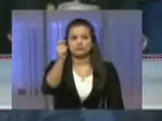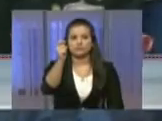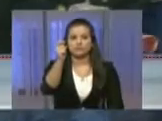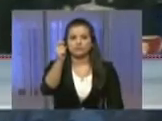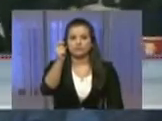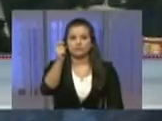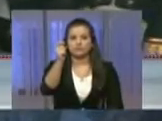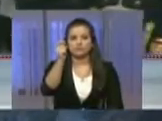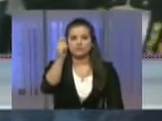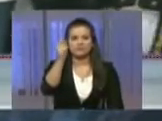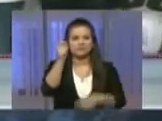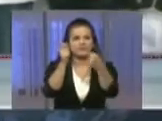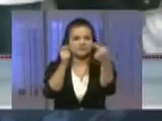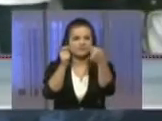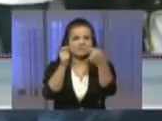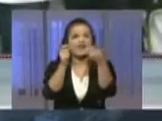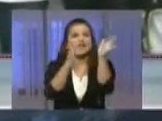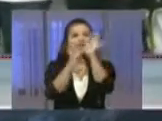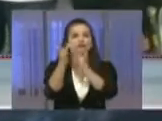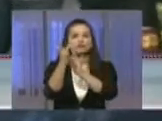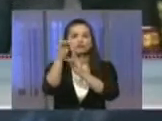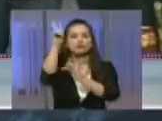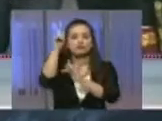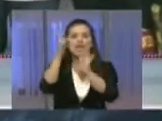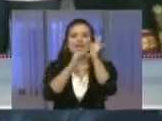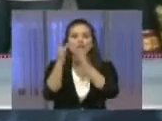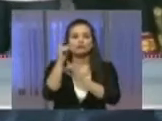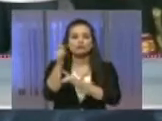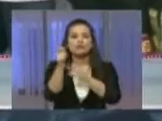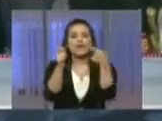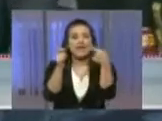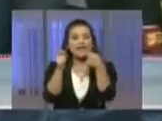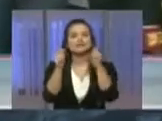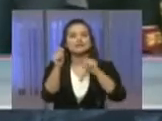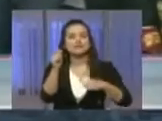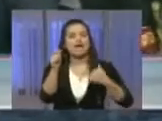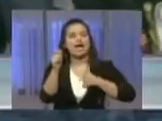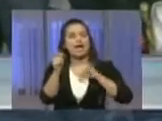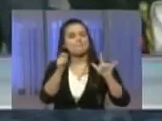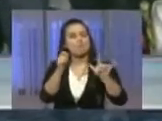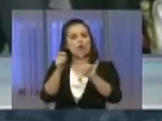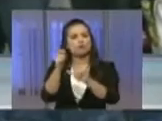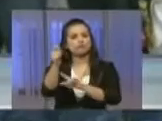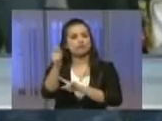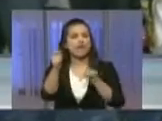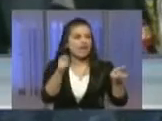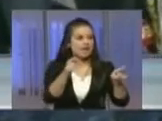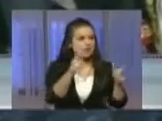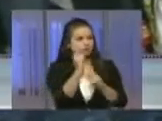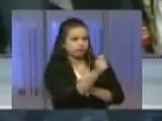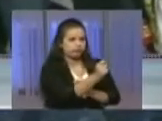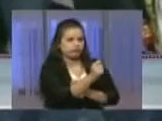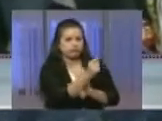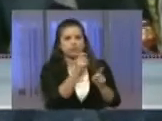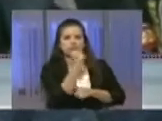pastor el Jesús de Nazaret nuestra obra de amor todos los días frente a la banda de los zombies el amor en acción del